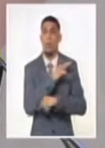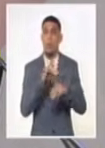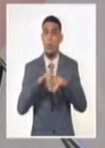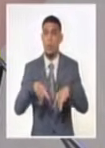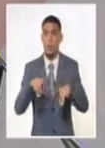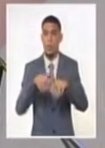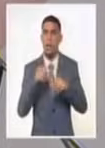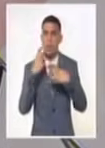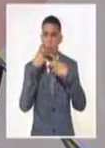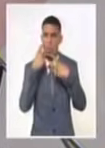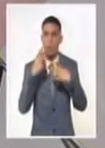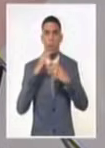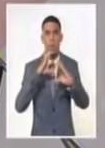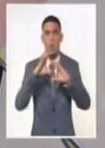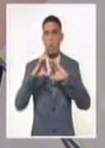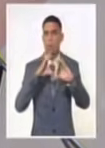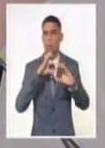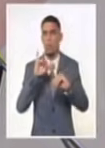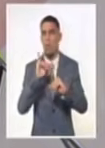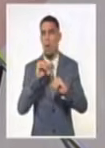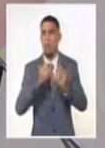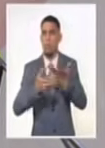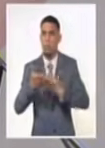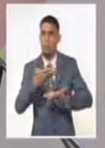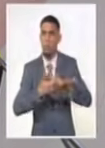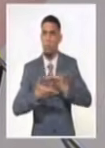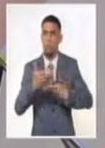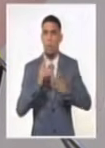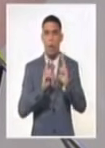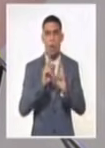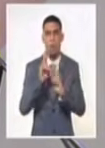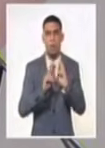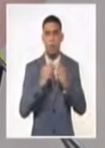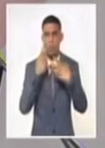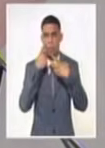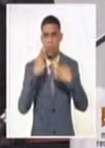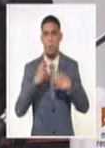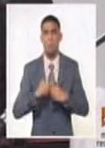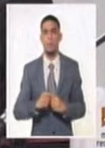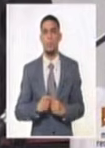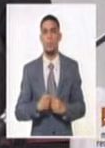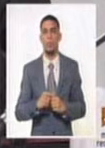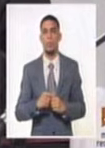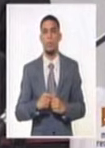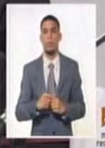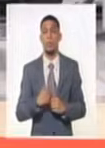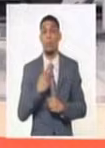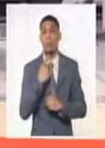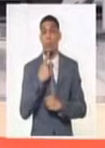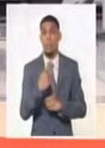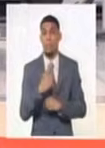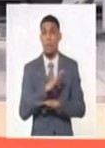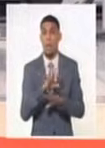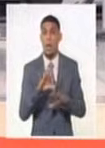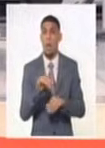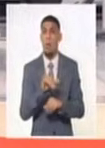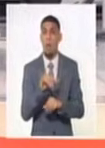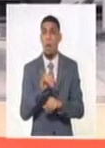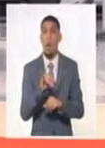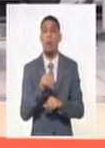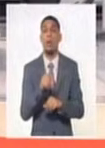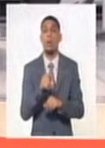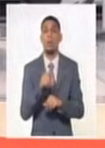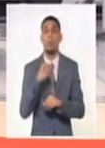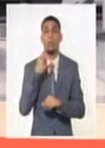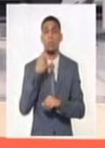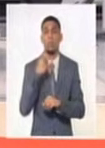organismos formadores, con las organizaciones estudiantiles. O sea, esto ha sido... Hay un diálogo con la FEU, por supuesto. También siempre hay un diálogo con la FEU. Nosotros